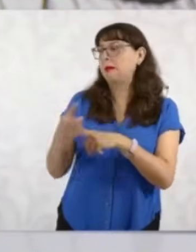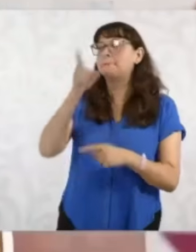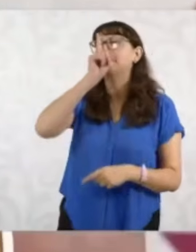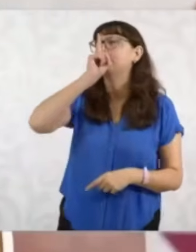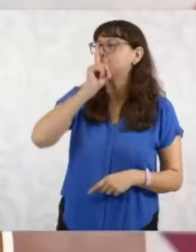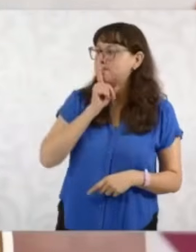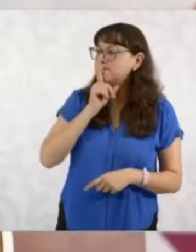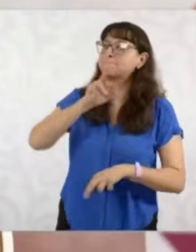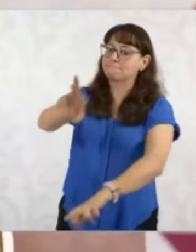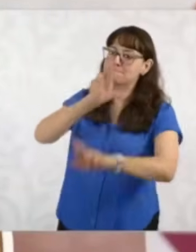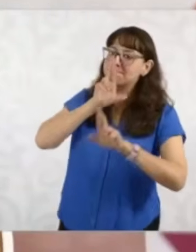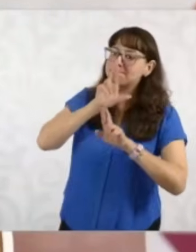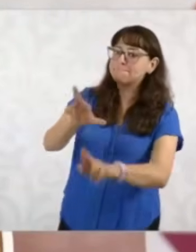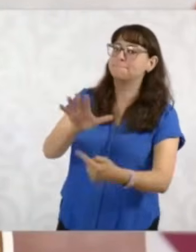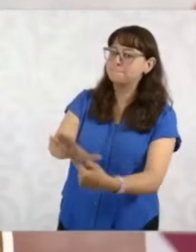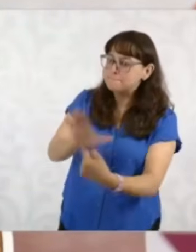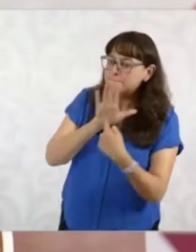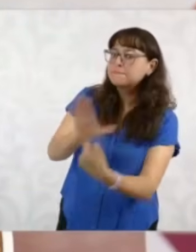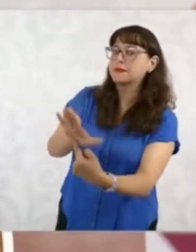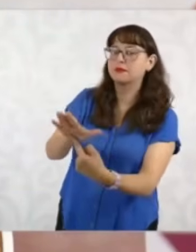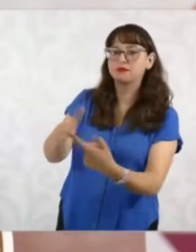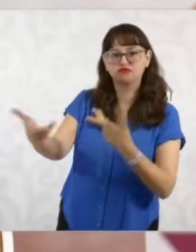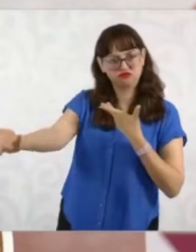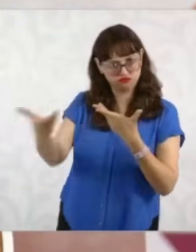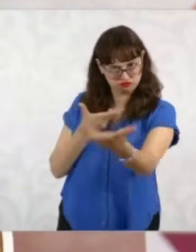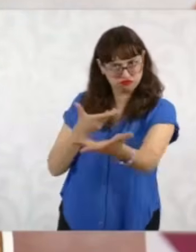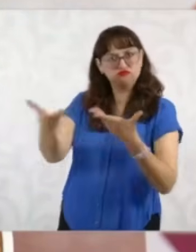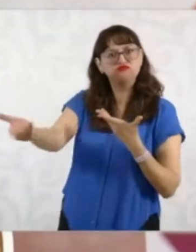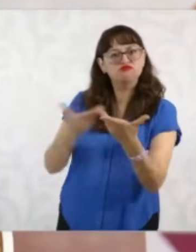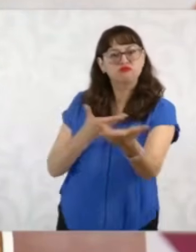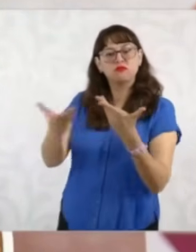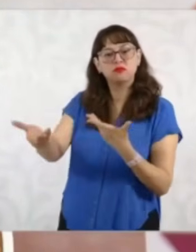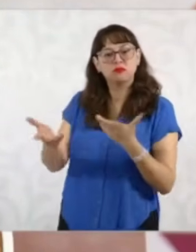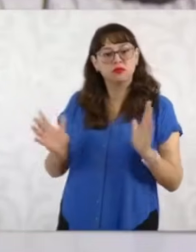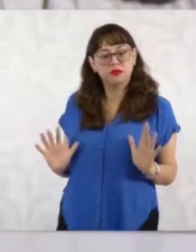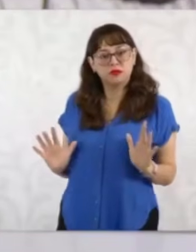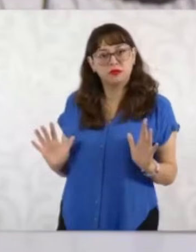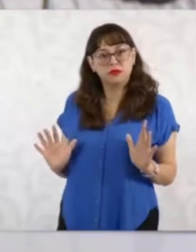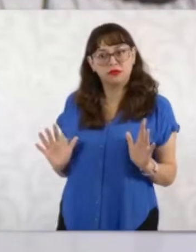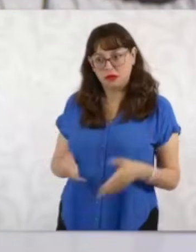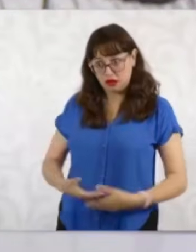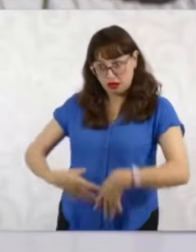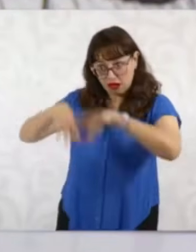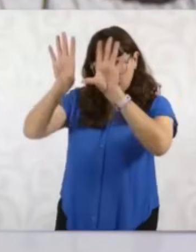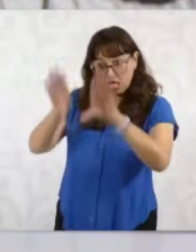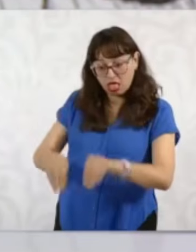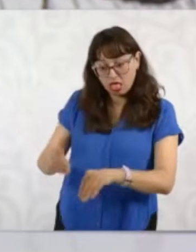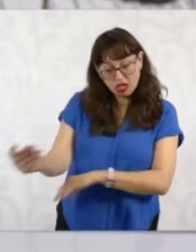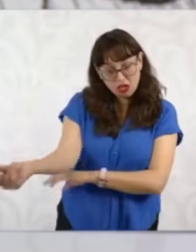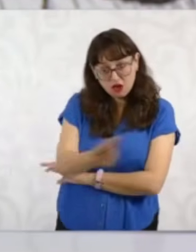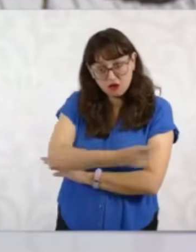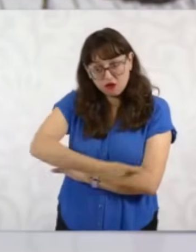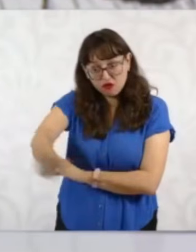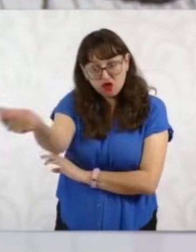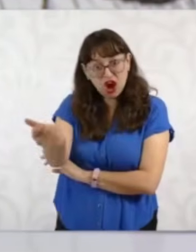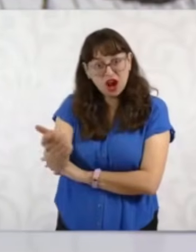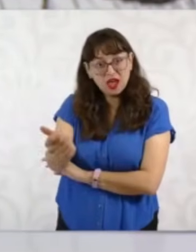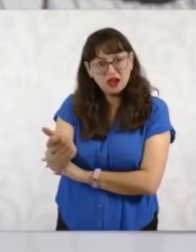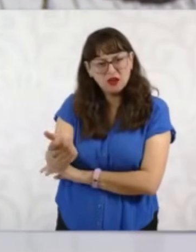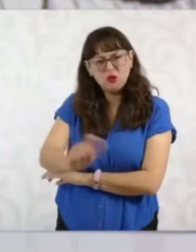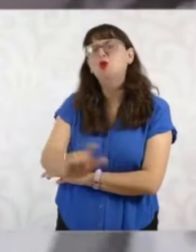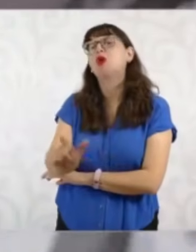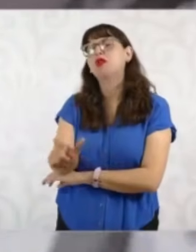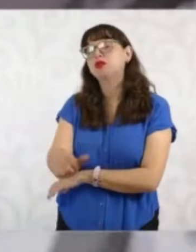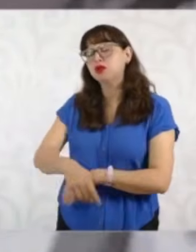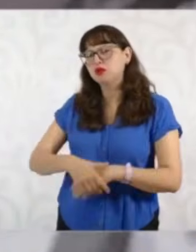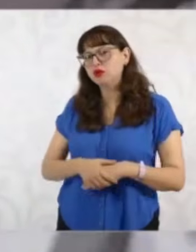hacemos derecho de réplica, y otra cosa muy distinta es lo que se hacía en el pasado, que se hablaba por teléfono con los dueños y